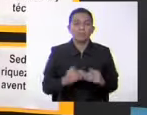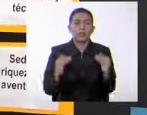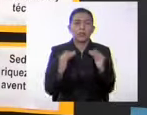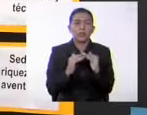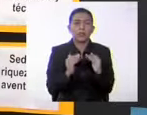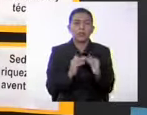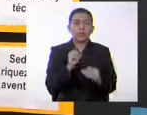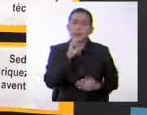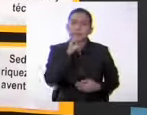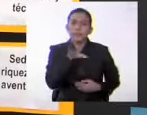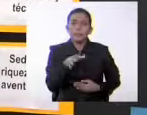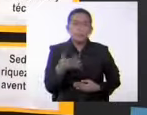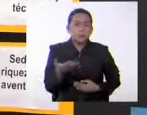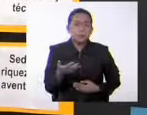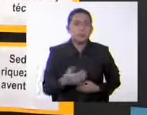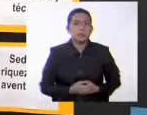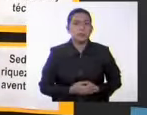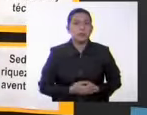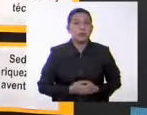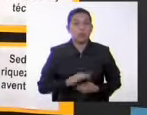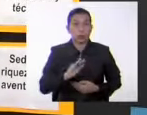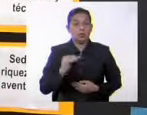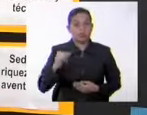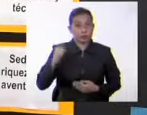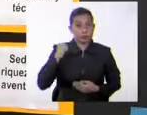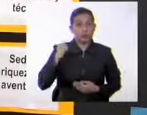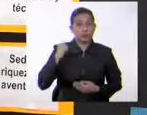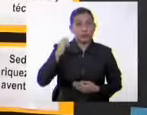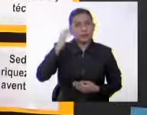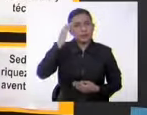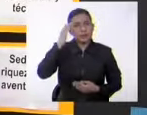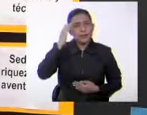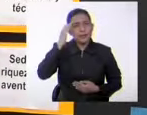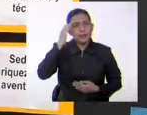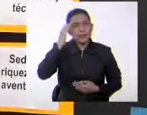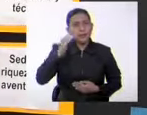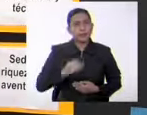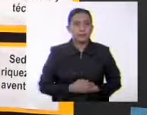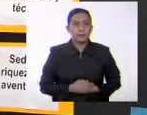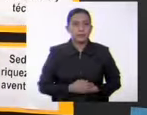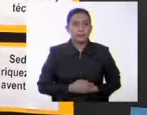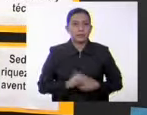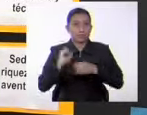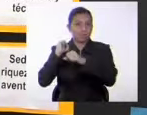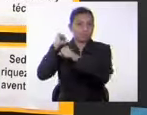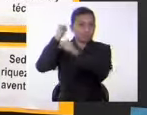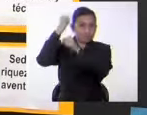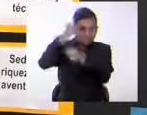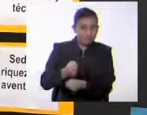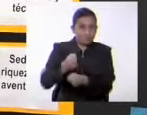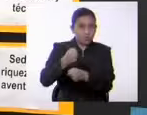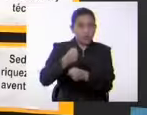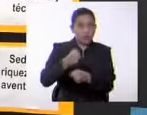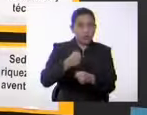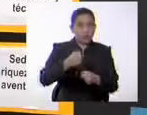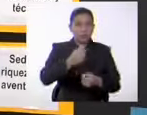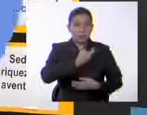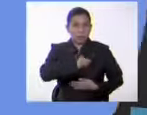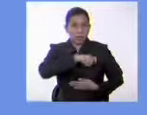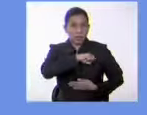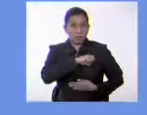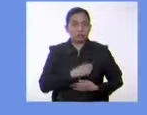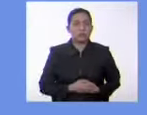a mencionar algo que es muy importante saberlo, y es que precisamente la conquista trajo consigo